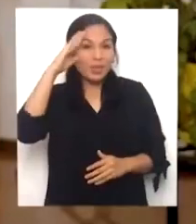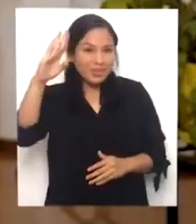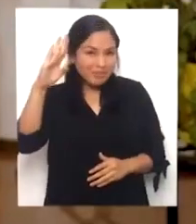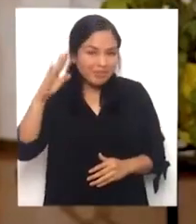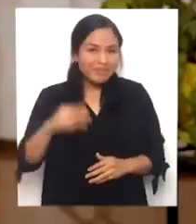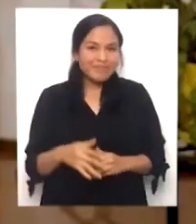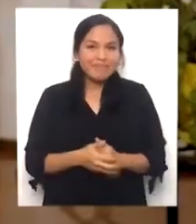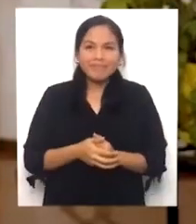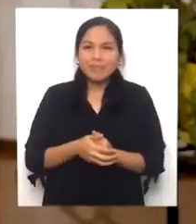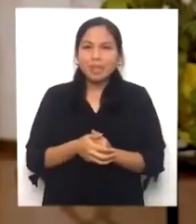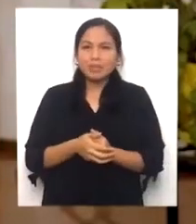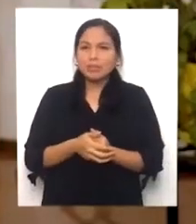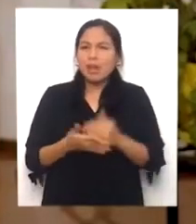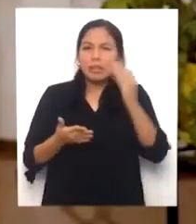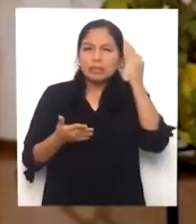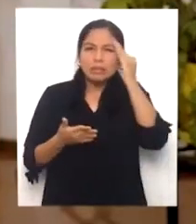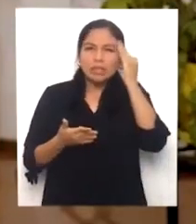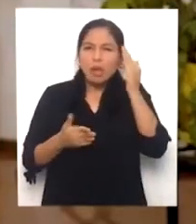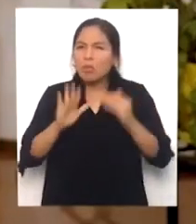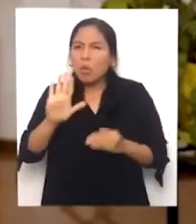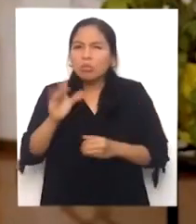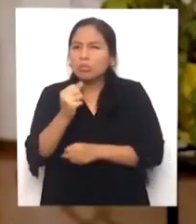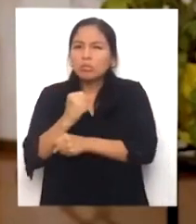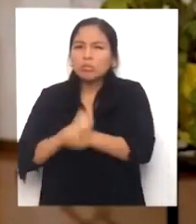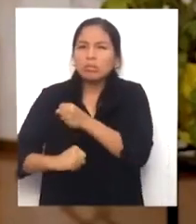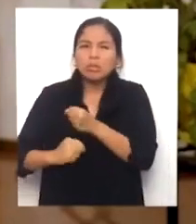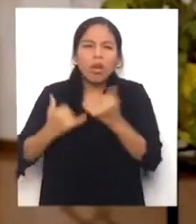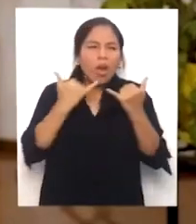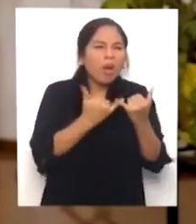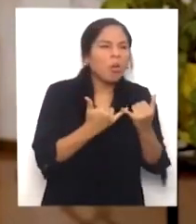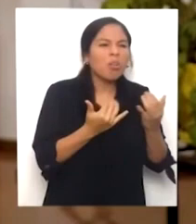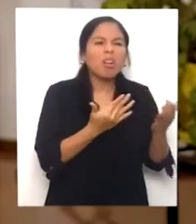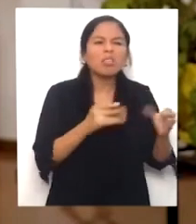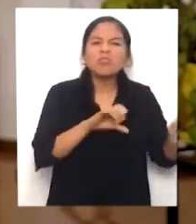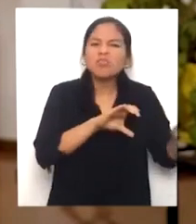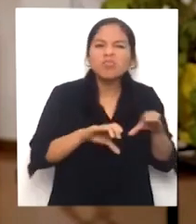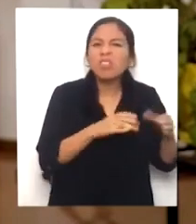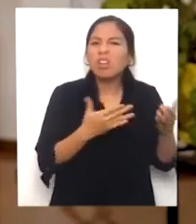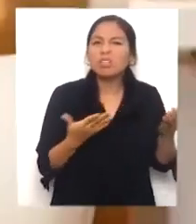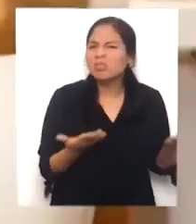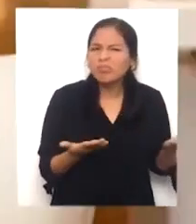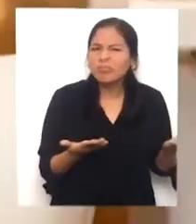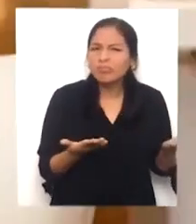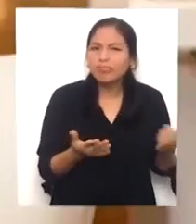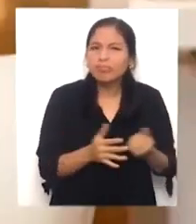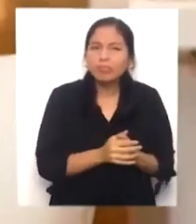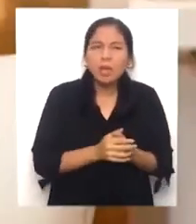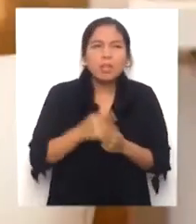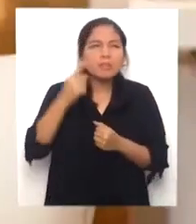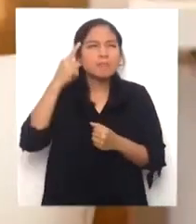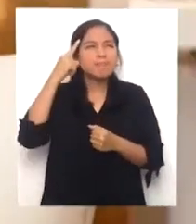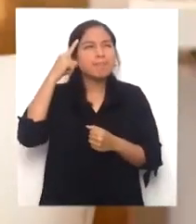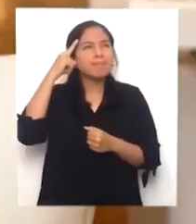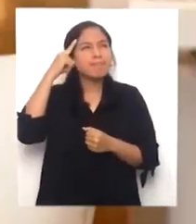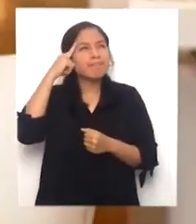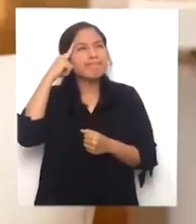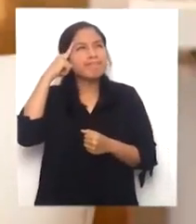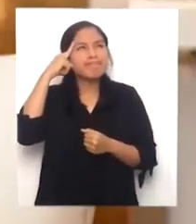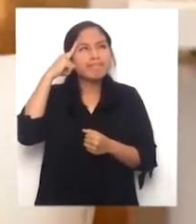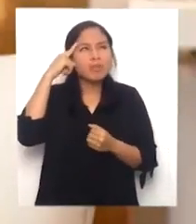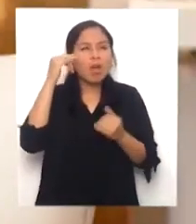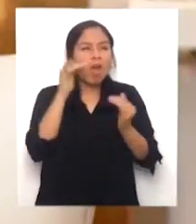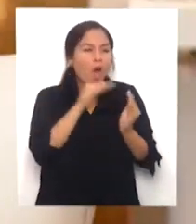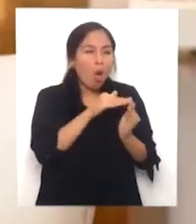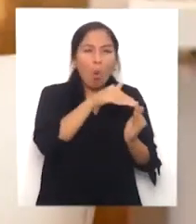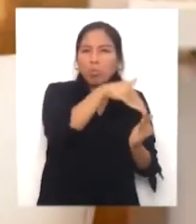Hola, ¿sabes qué están haciendo tus hijos o hijas en este momento? Déjame adivinar. Seguramente están